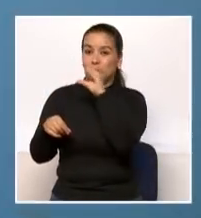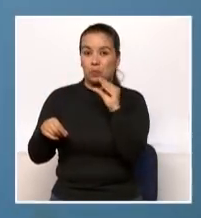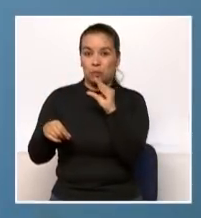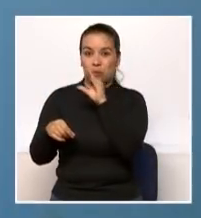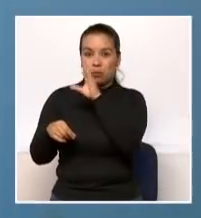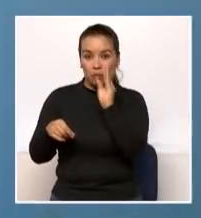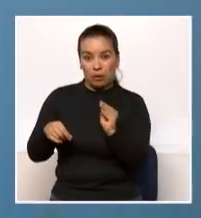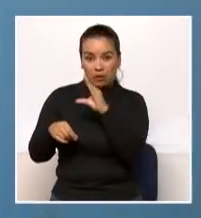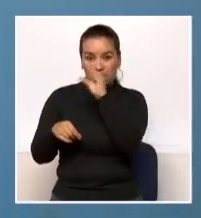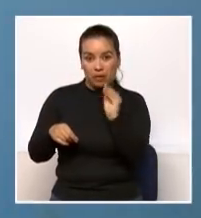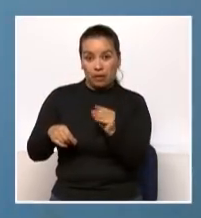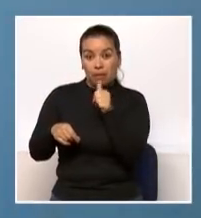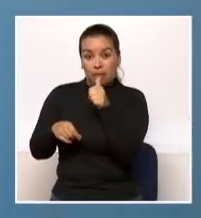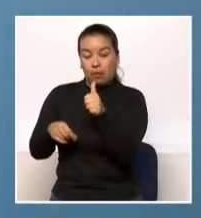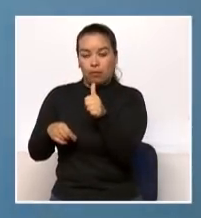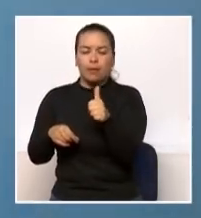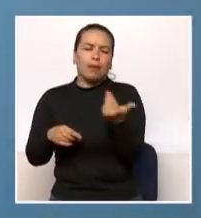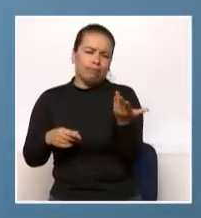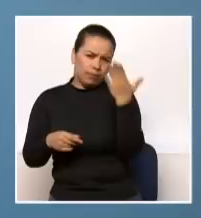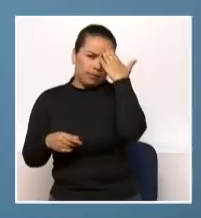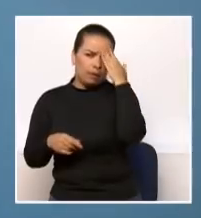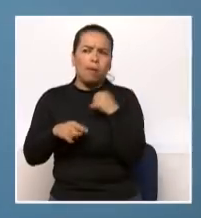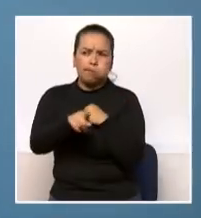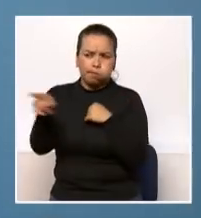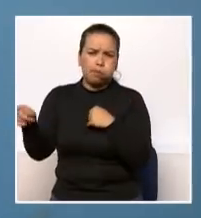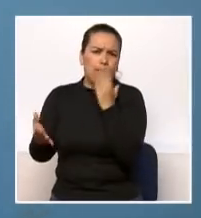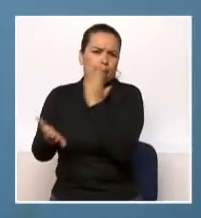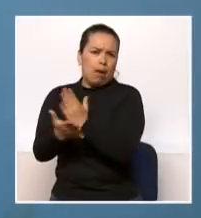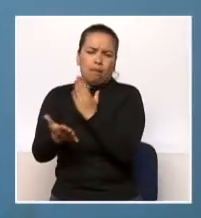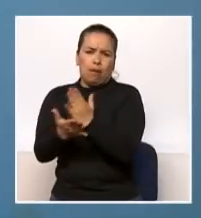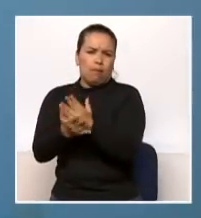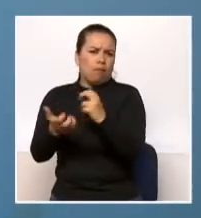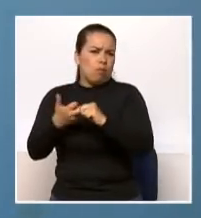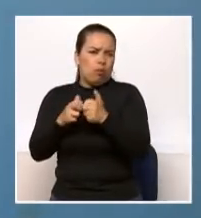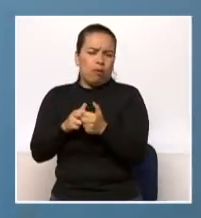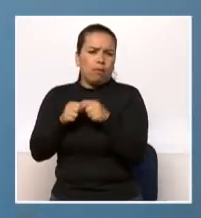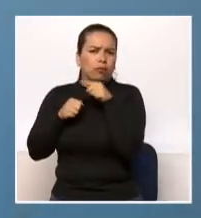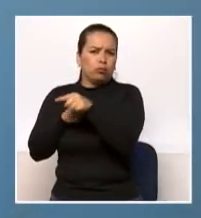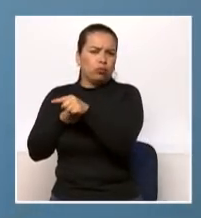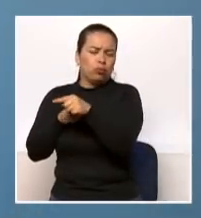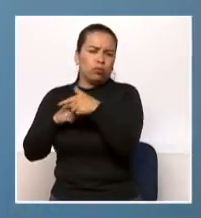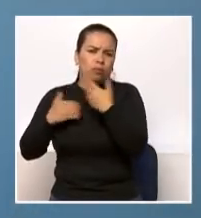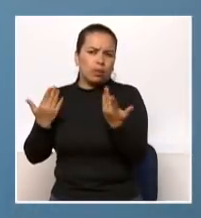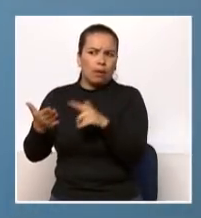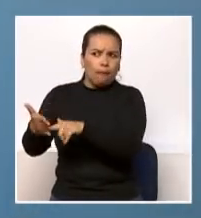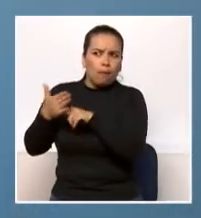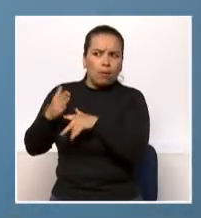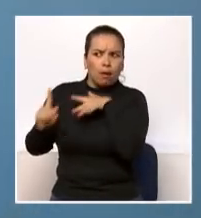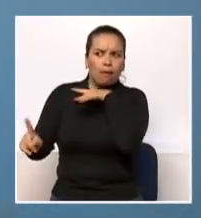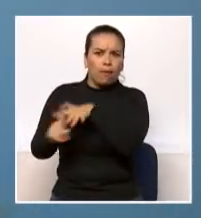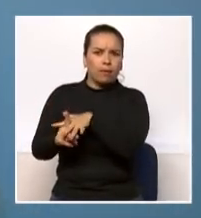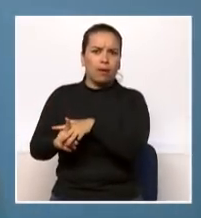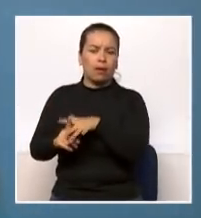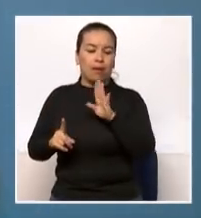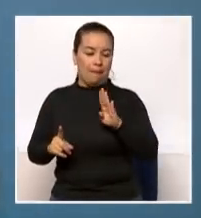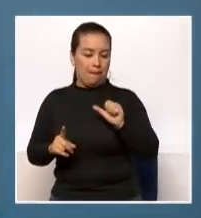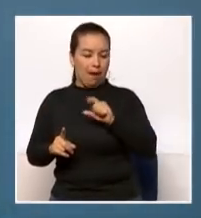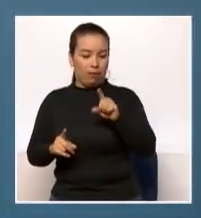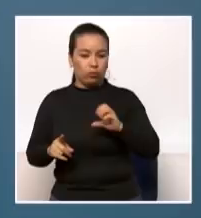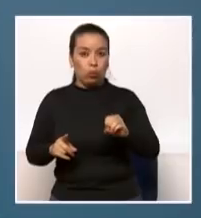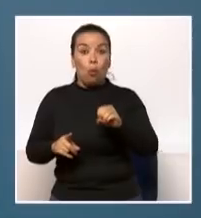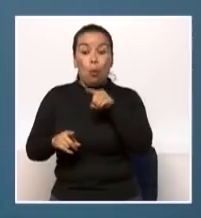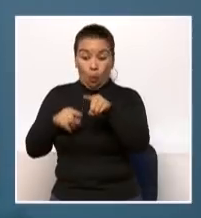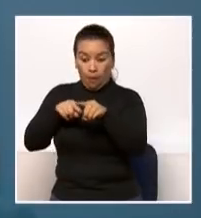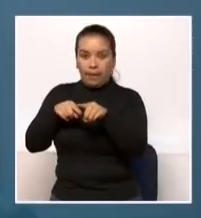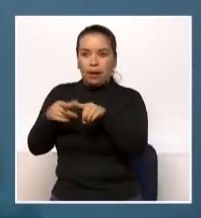Vemos que es bien homogéneo. ¿Por qué? Porque hay muchas patologías, respira normal, porque hay muchas patologías que nos puedan afectar el vaso o el vaso nos puede dar